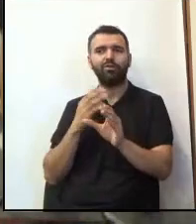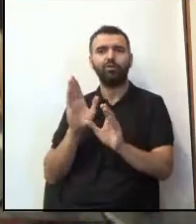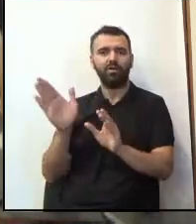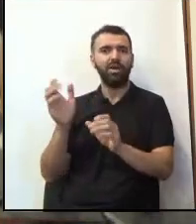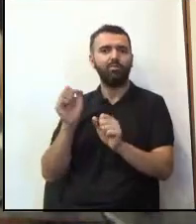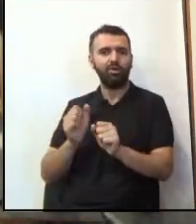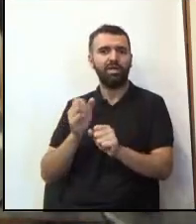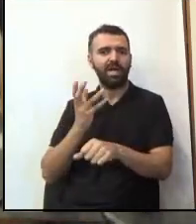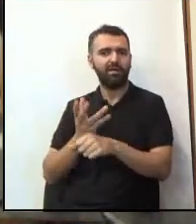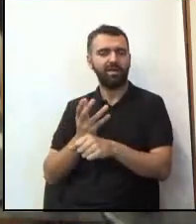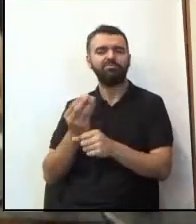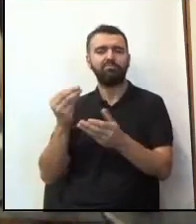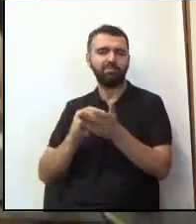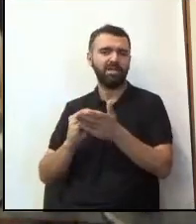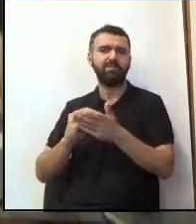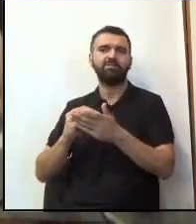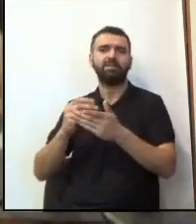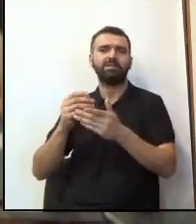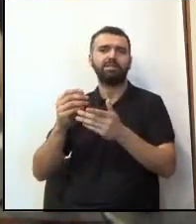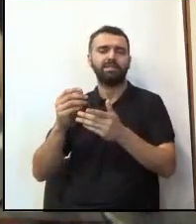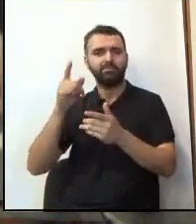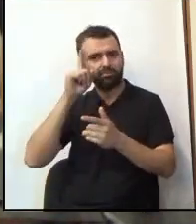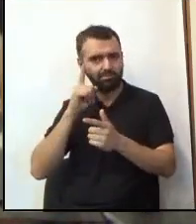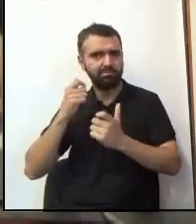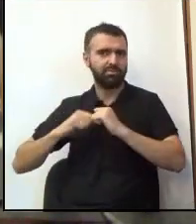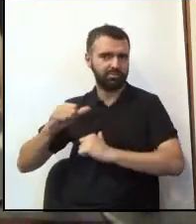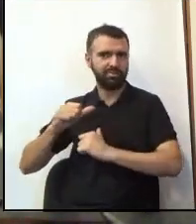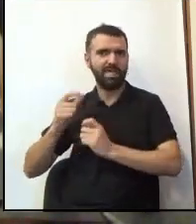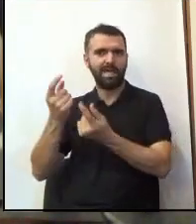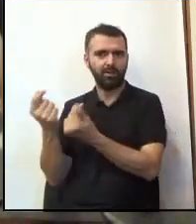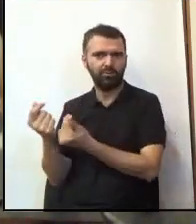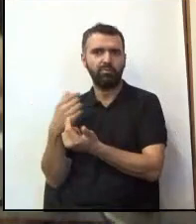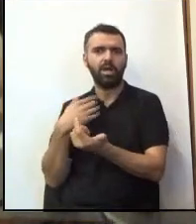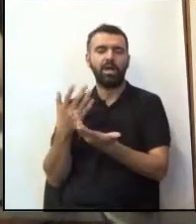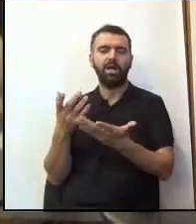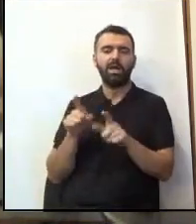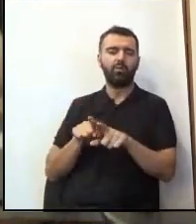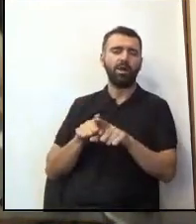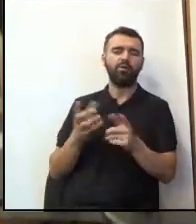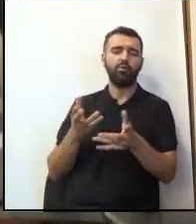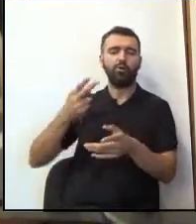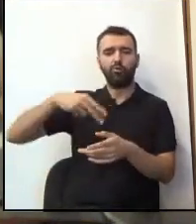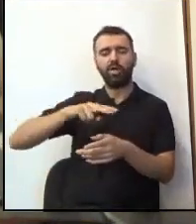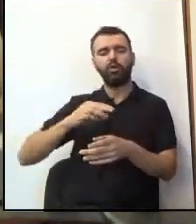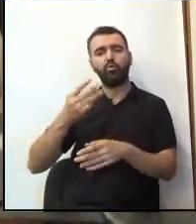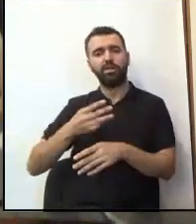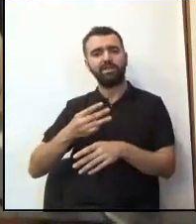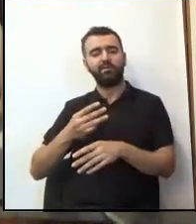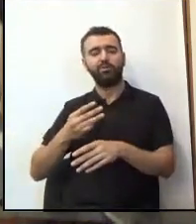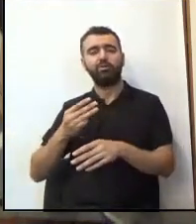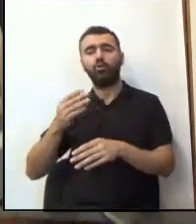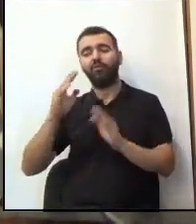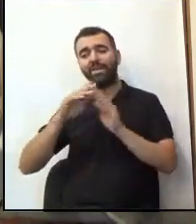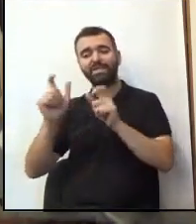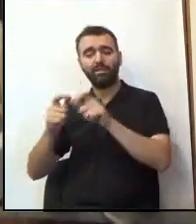afectados. Pero también así como nuestro municipio y los vecinos y vecinas de Ñuñoa mandaron más